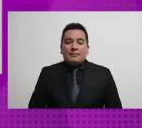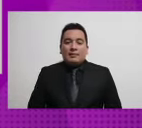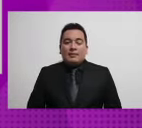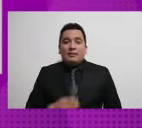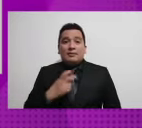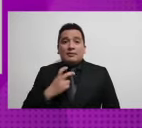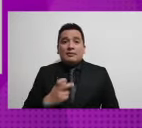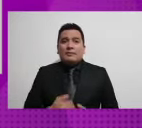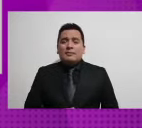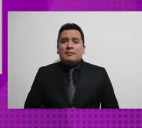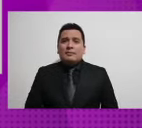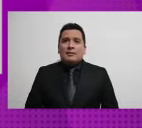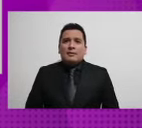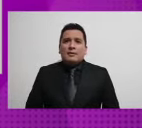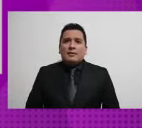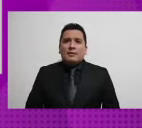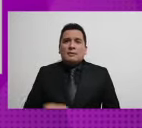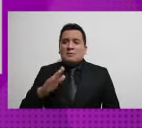fue para él